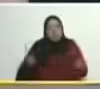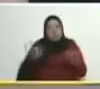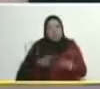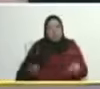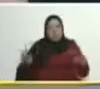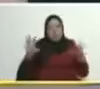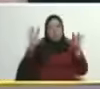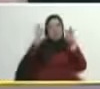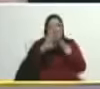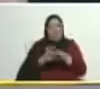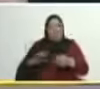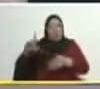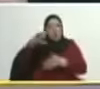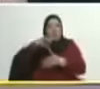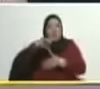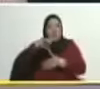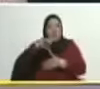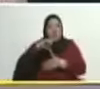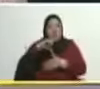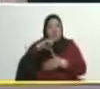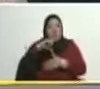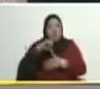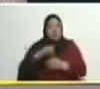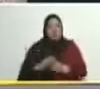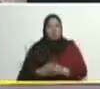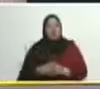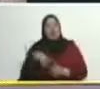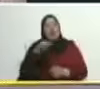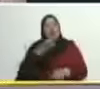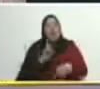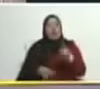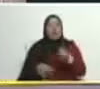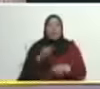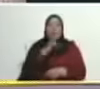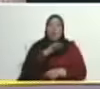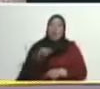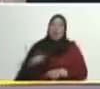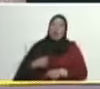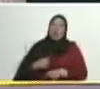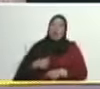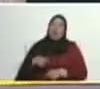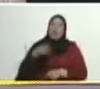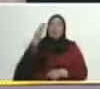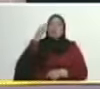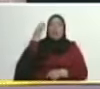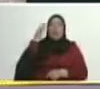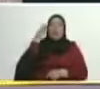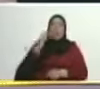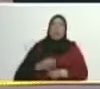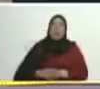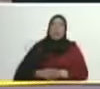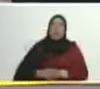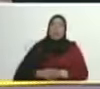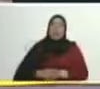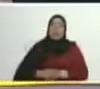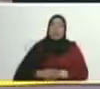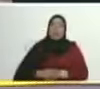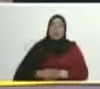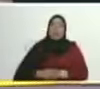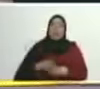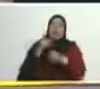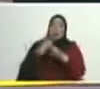unidad latinoamericana. Ya lo sabíamos, ya lo sabemos,